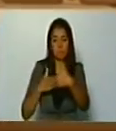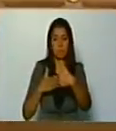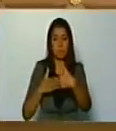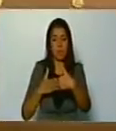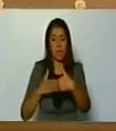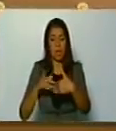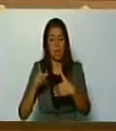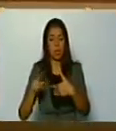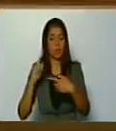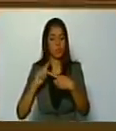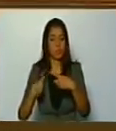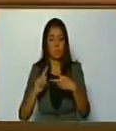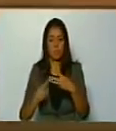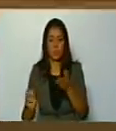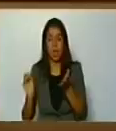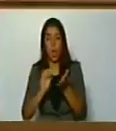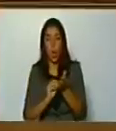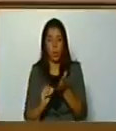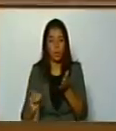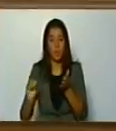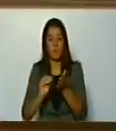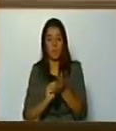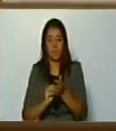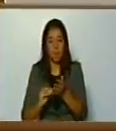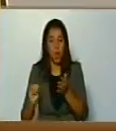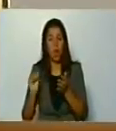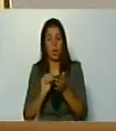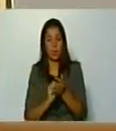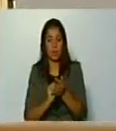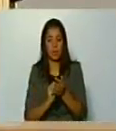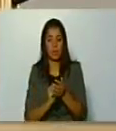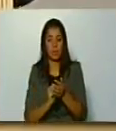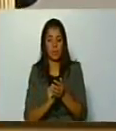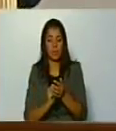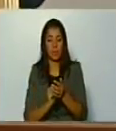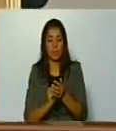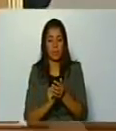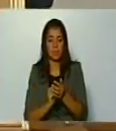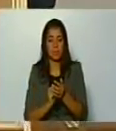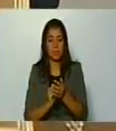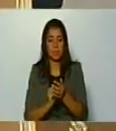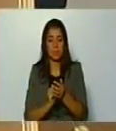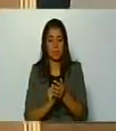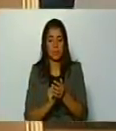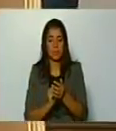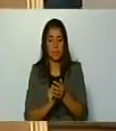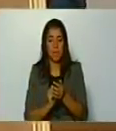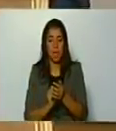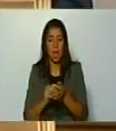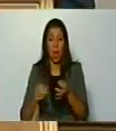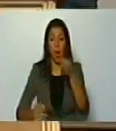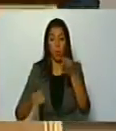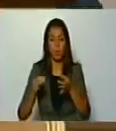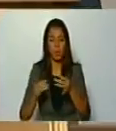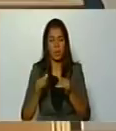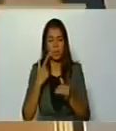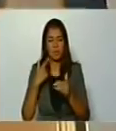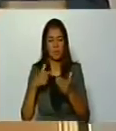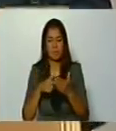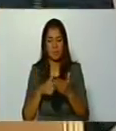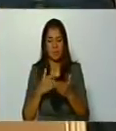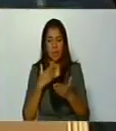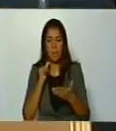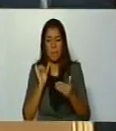la una y otra vez, porque era algo reincidente, primer detalle ya de carácter jurídico. Estamos